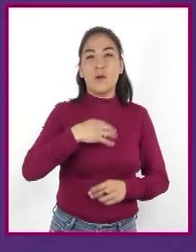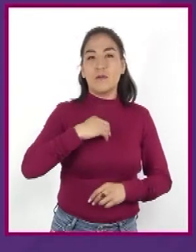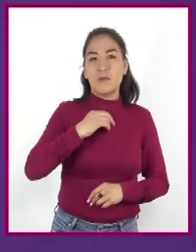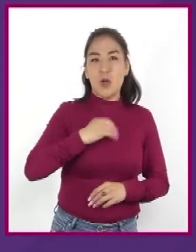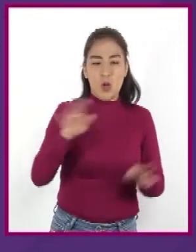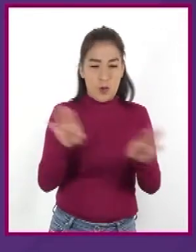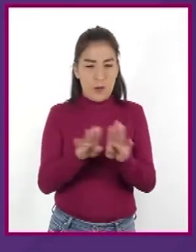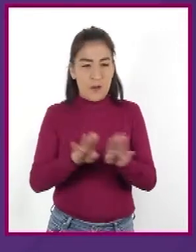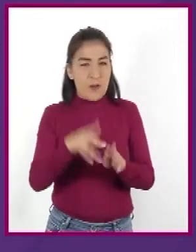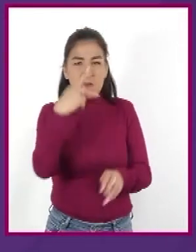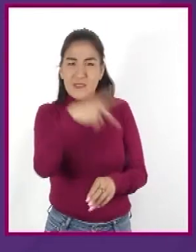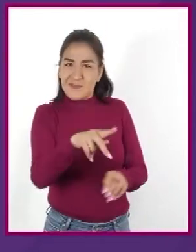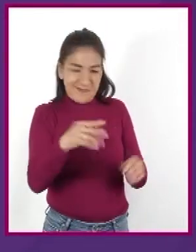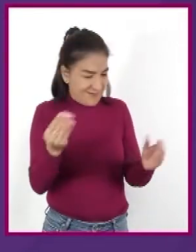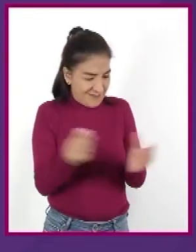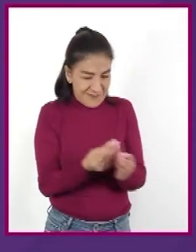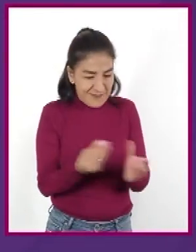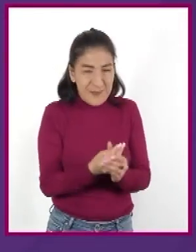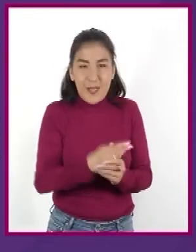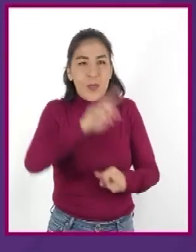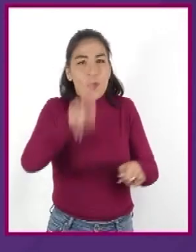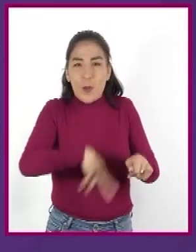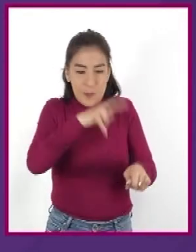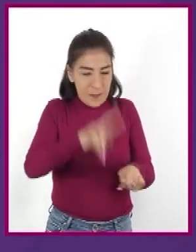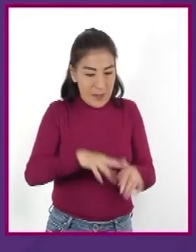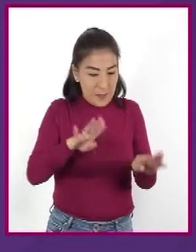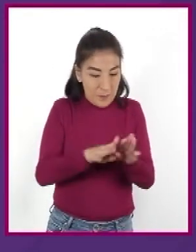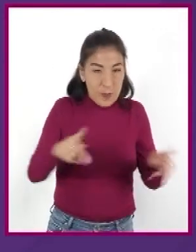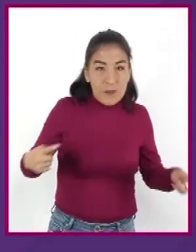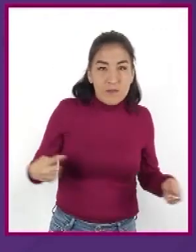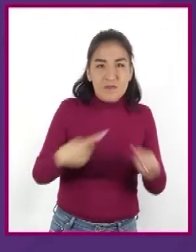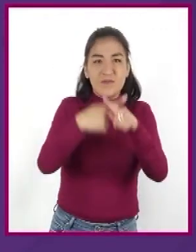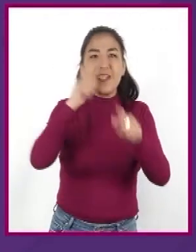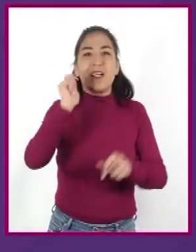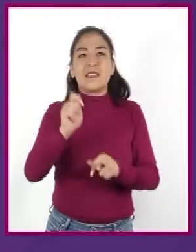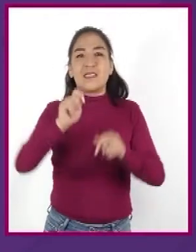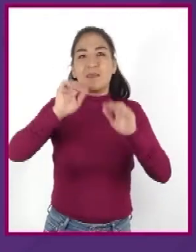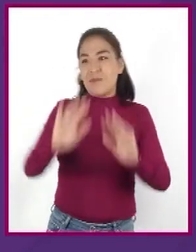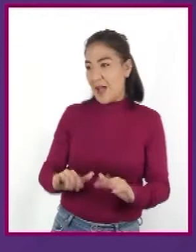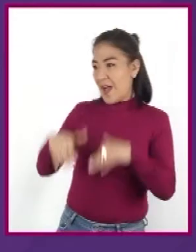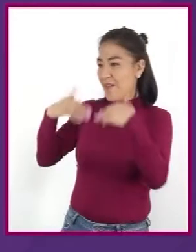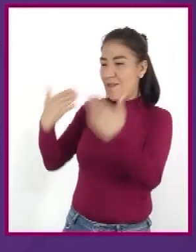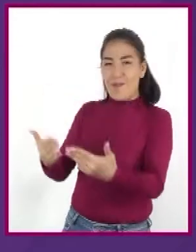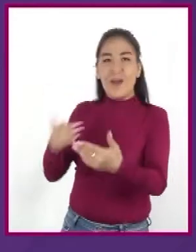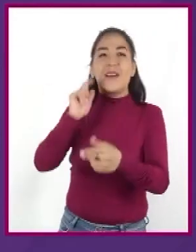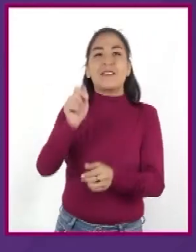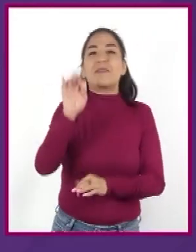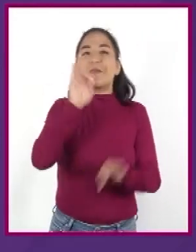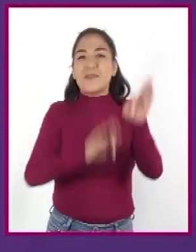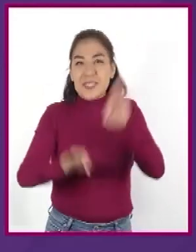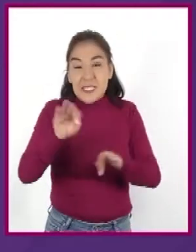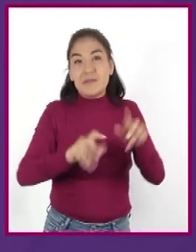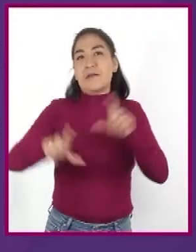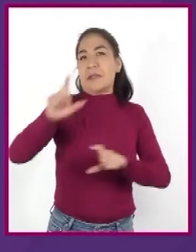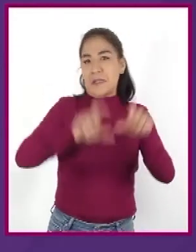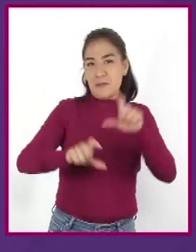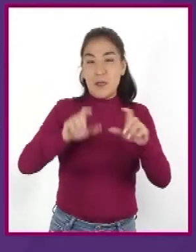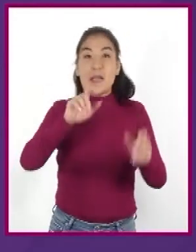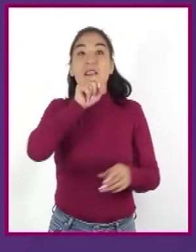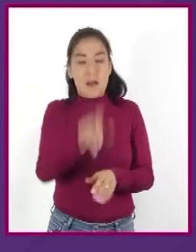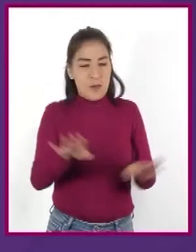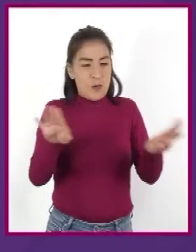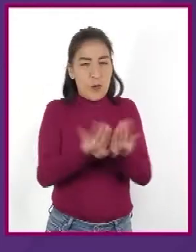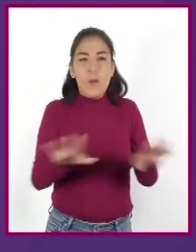su naturaleza en respuesta a la acción de diferentes estímulos externos, físicos o químicos,